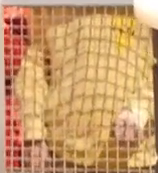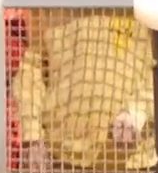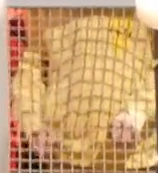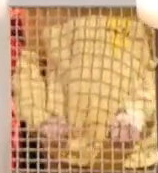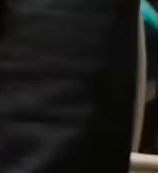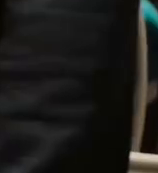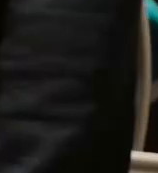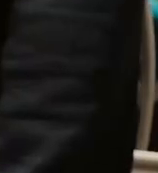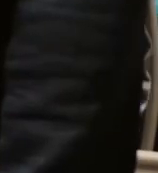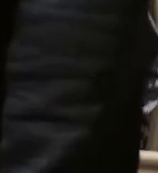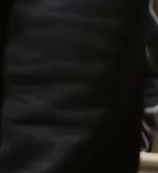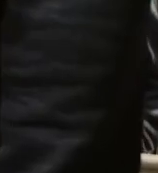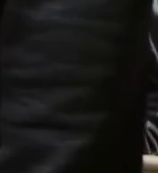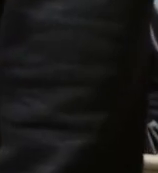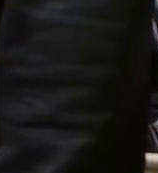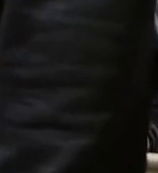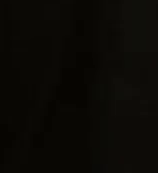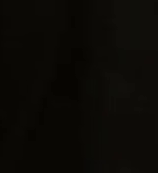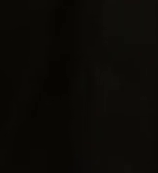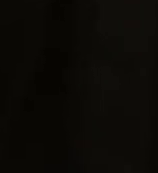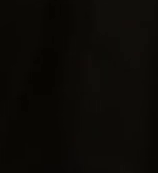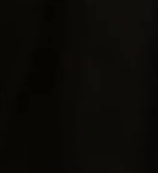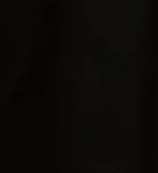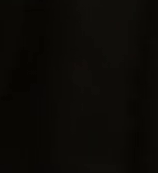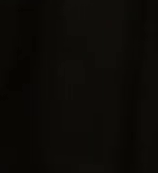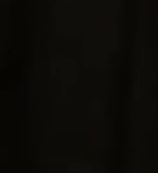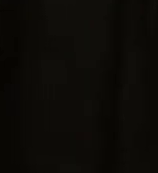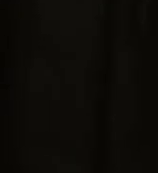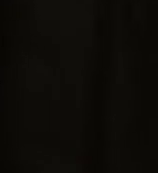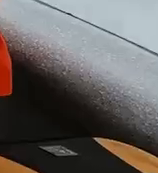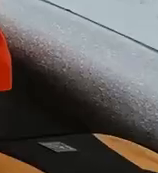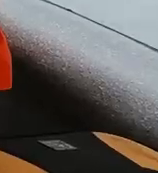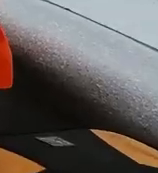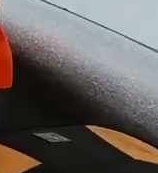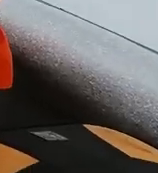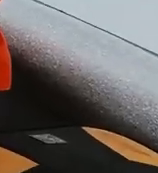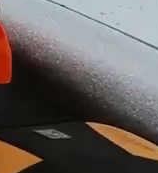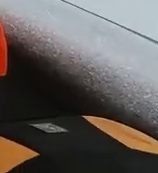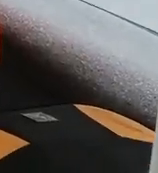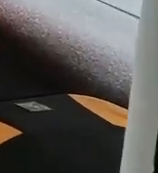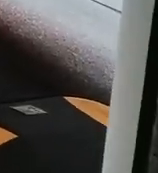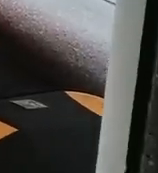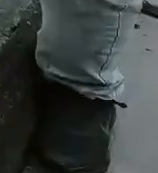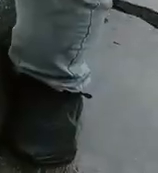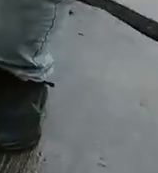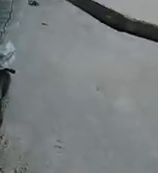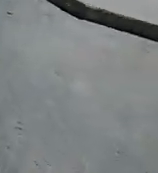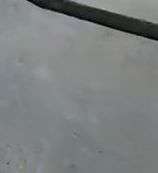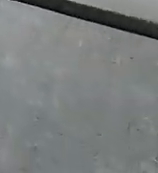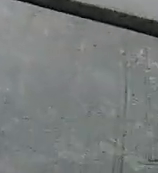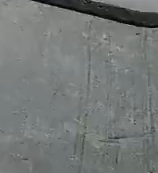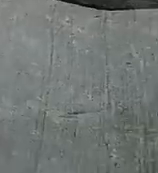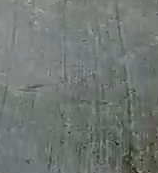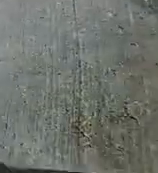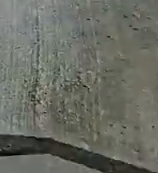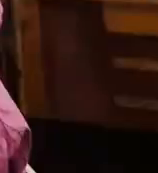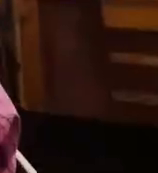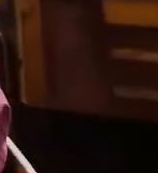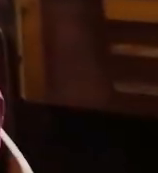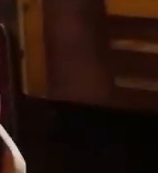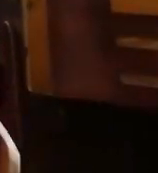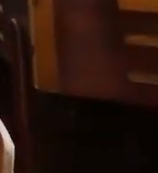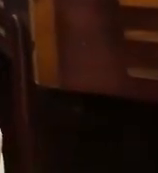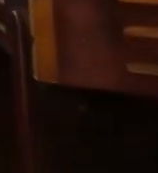acercamos en las instancias de formación tales como video fan cine serigrafía experiencias inmersivas bosque